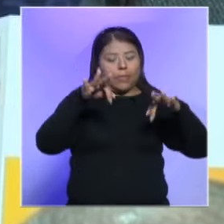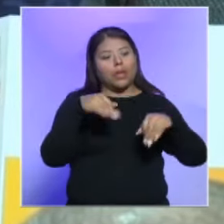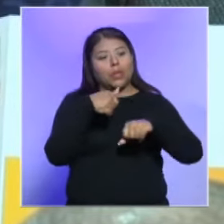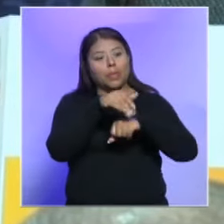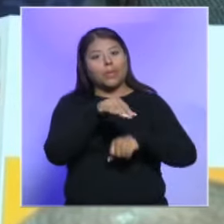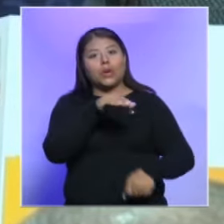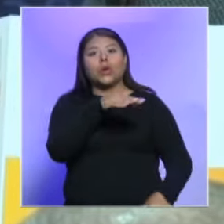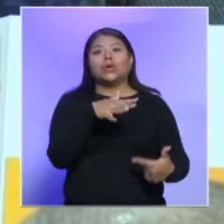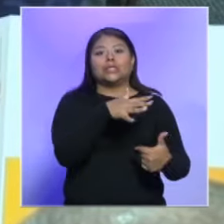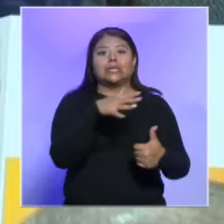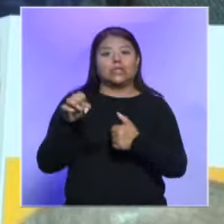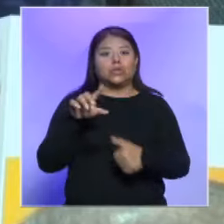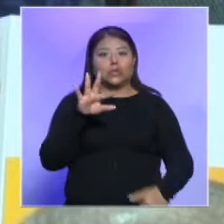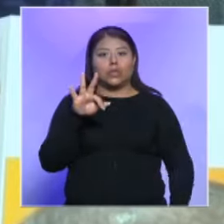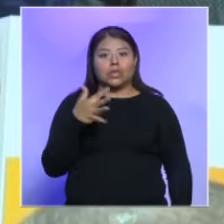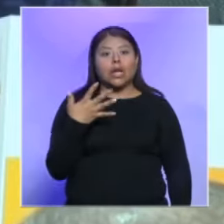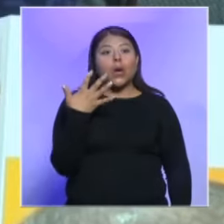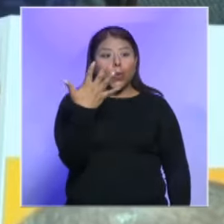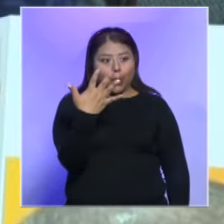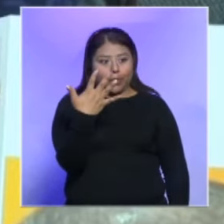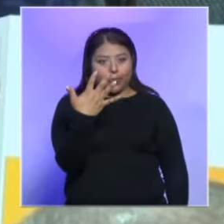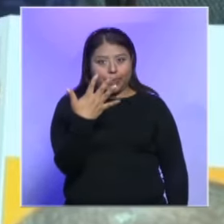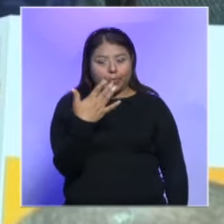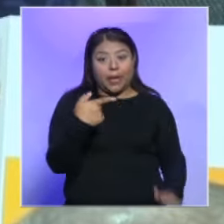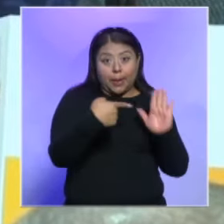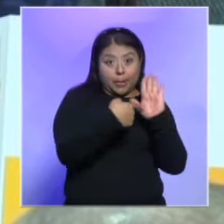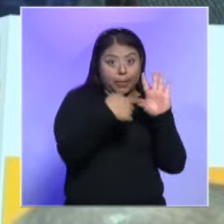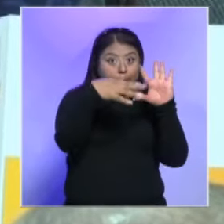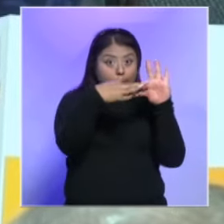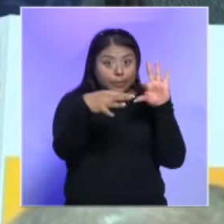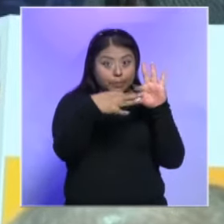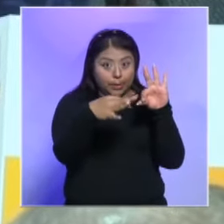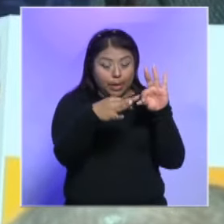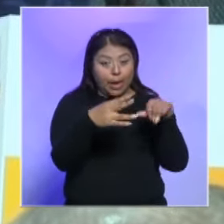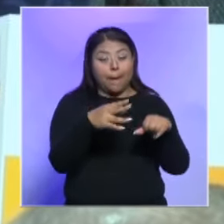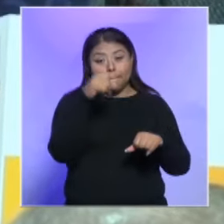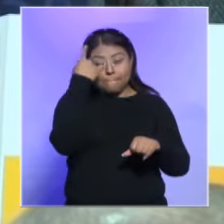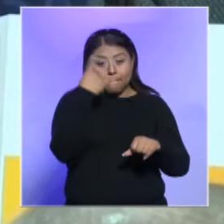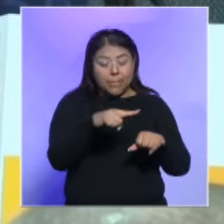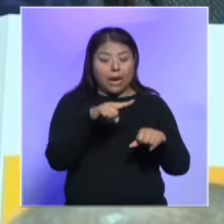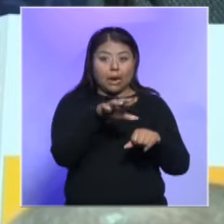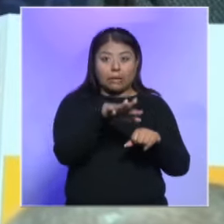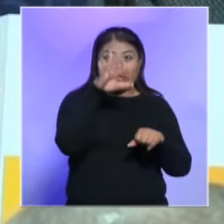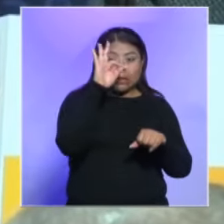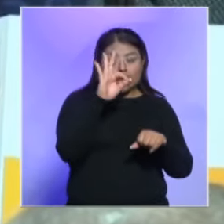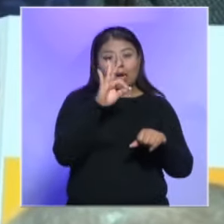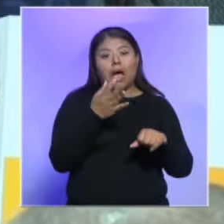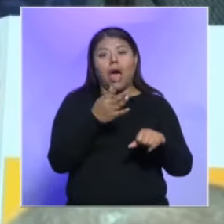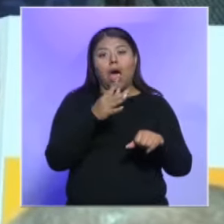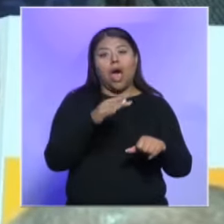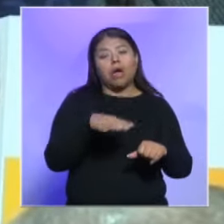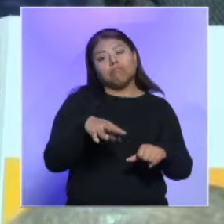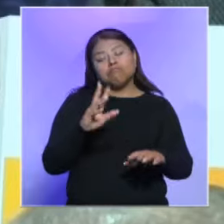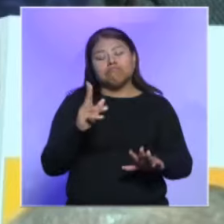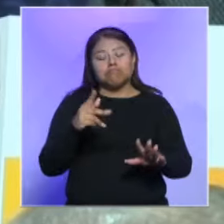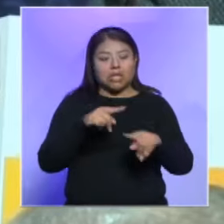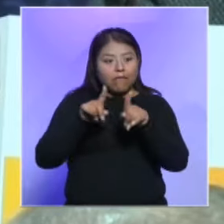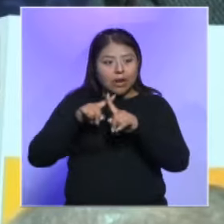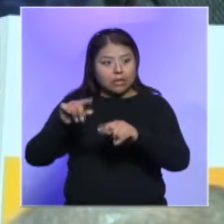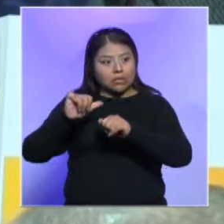644, que señala: tenemos que para la elección de los titulares del Poder Ejecutivo, las mejores condiciones y por ende con